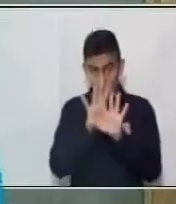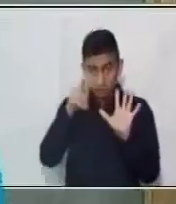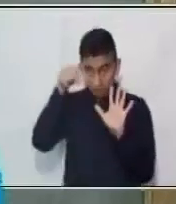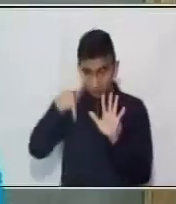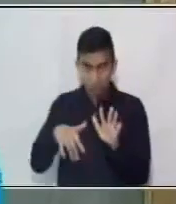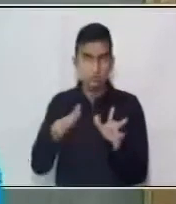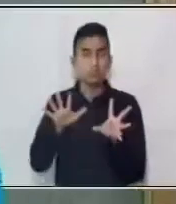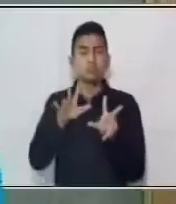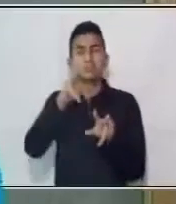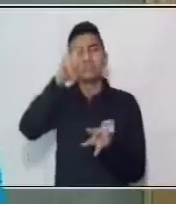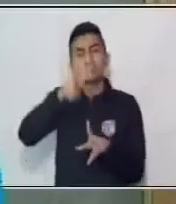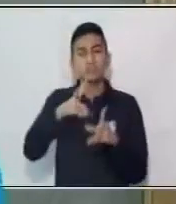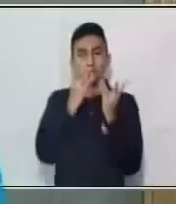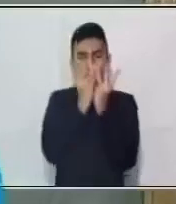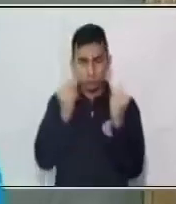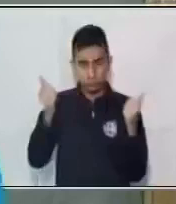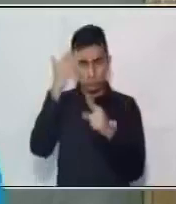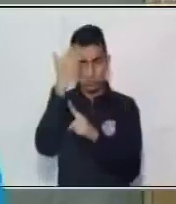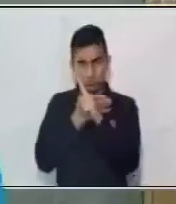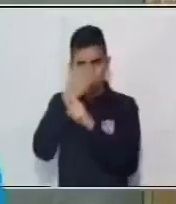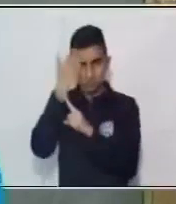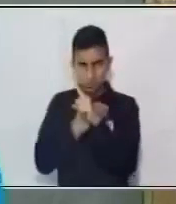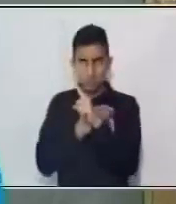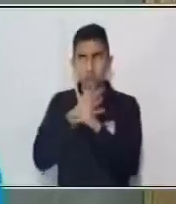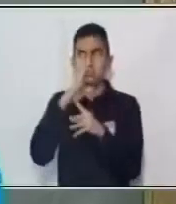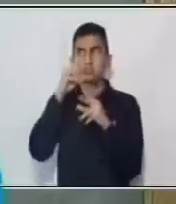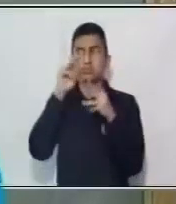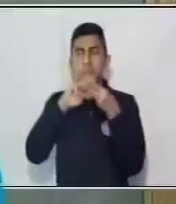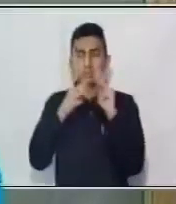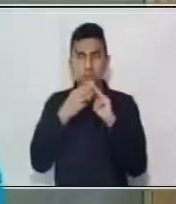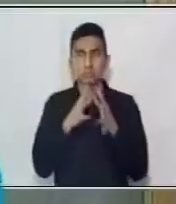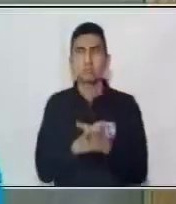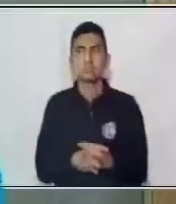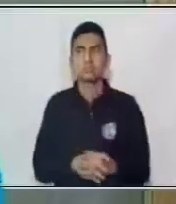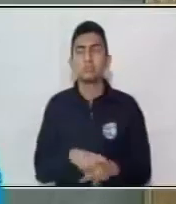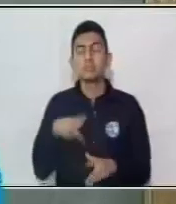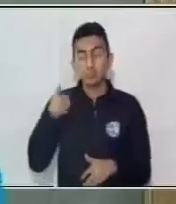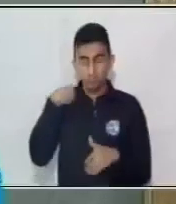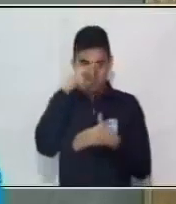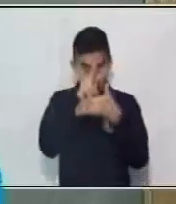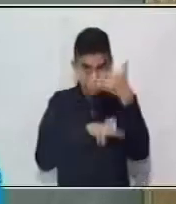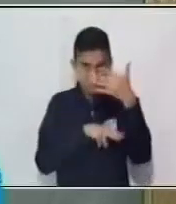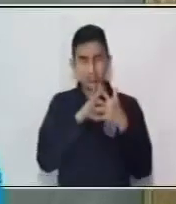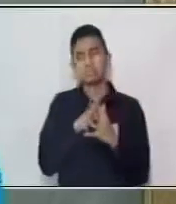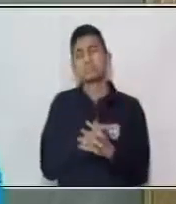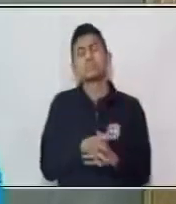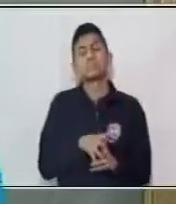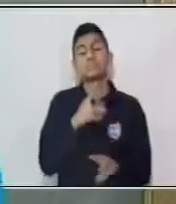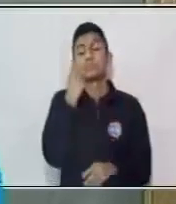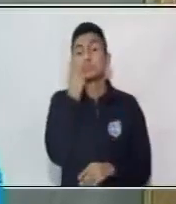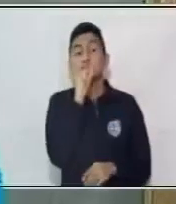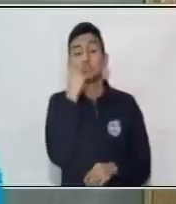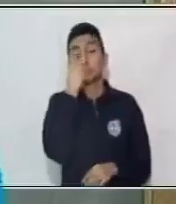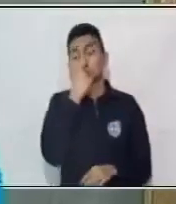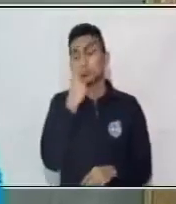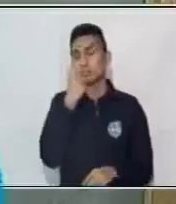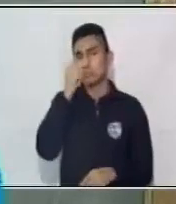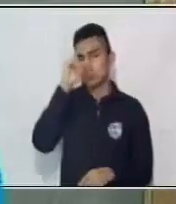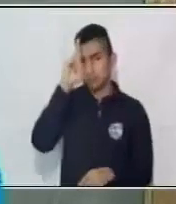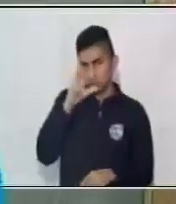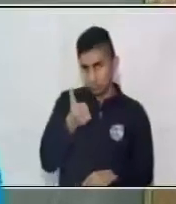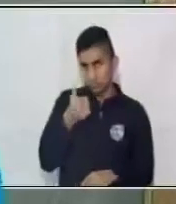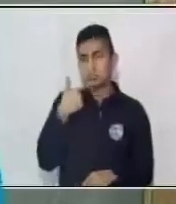vamos a resolver un pequeño problema. Y el problema dice, yo lo voy a leer, doña Sara empieza a